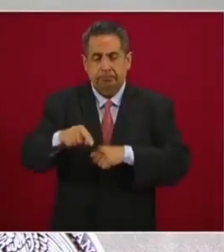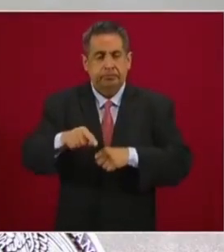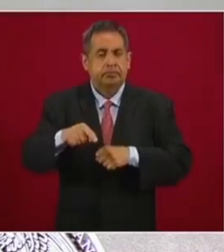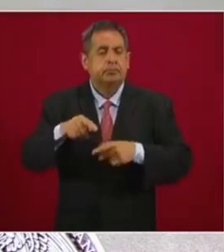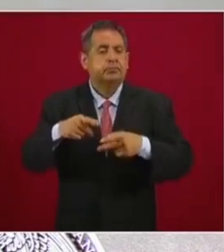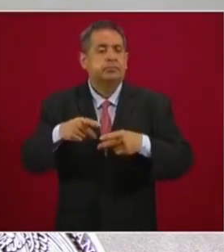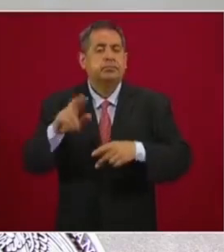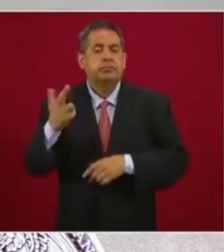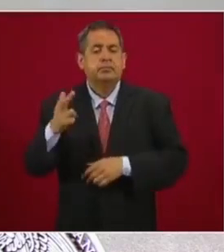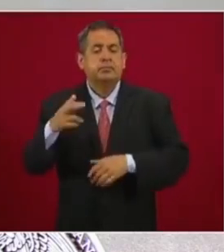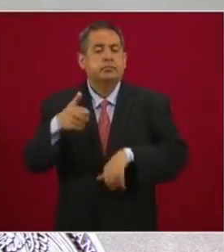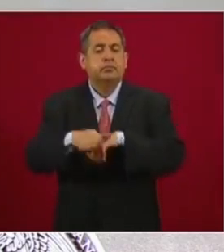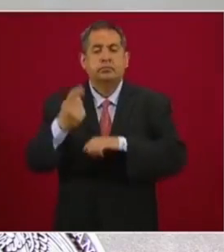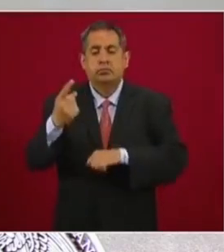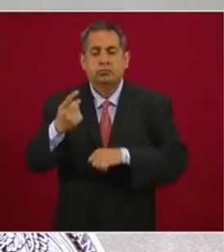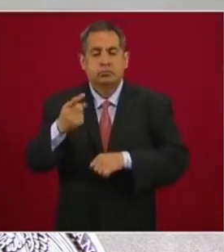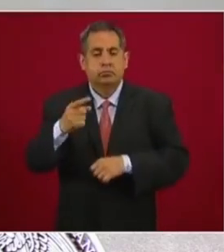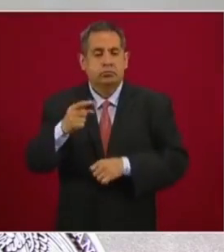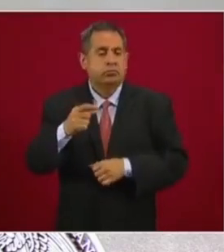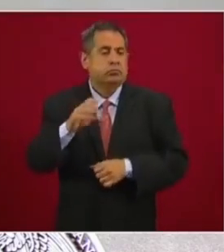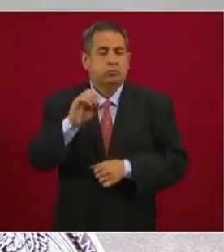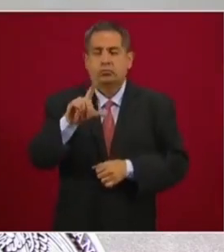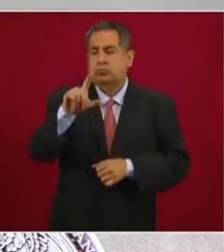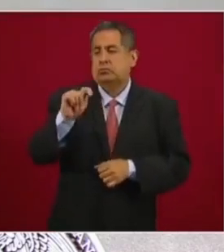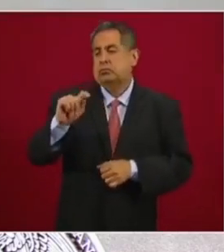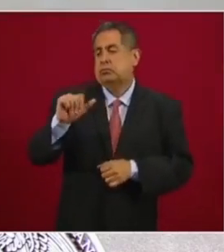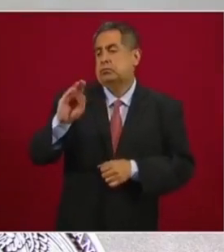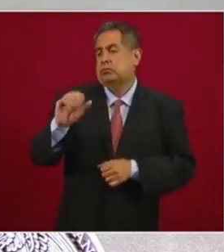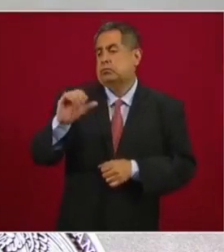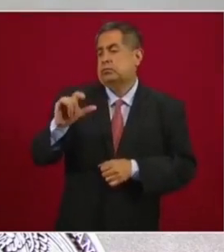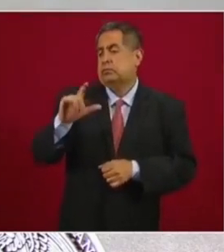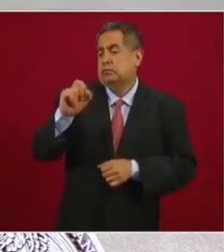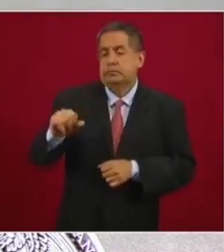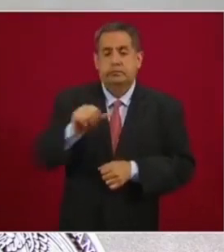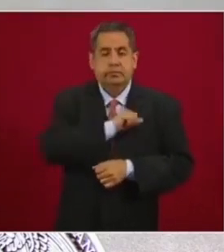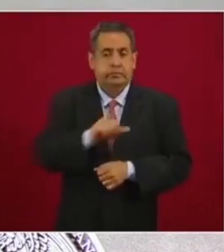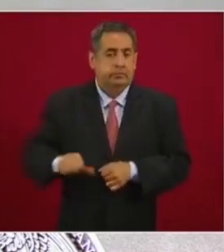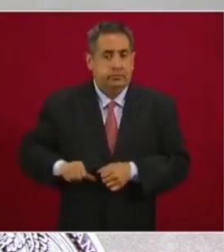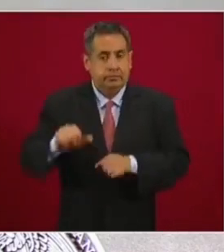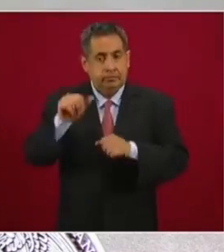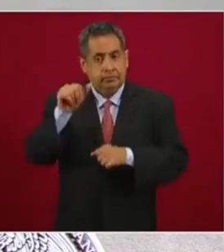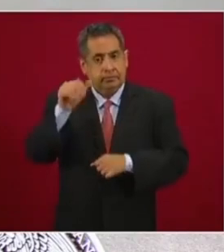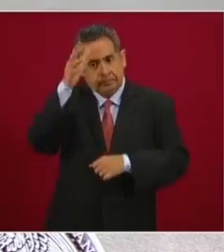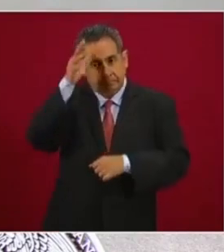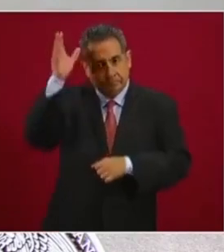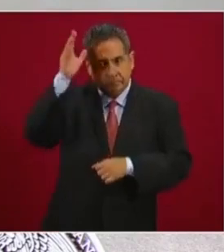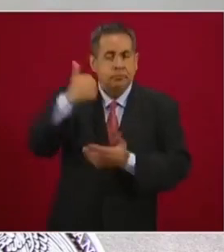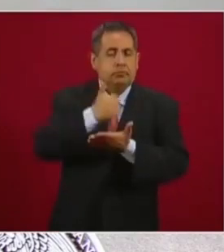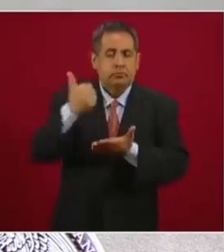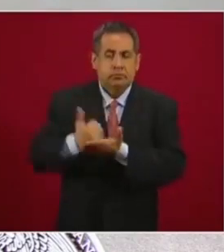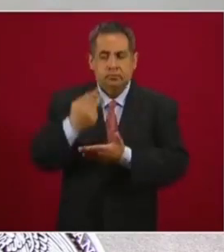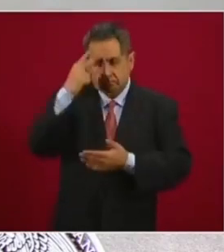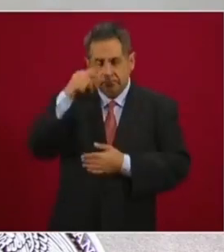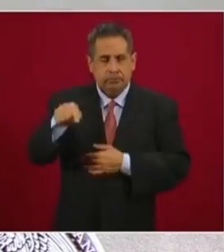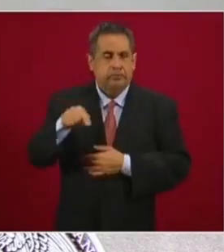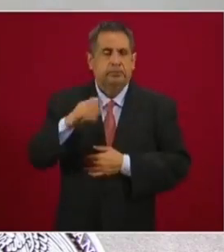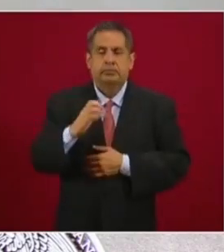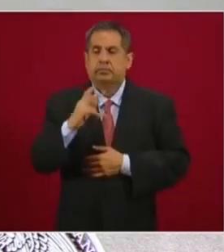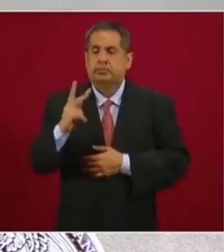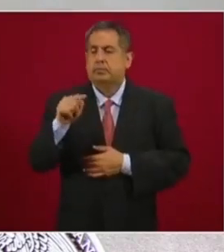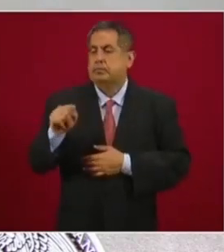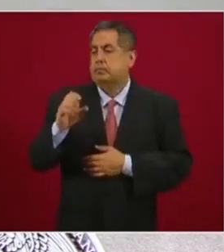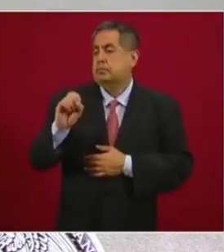de la Reforma número 1, Colonia Tabacalera, Alcaldía Cuauhtémoc, Ciudad de México, código